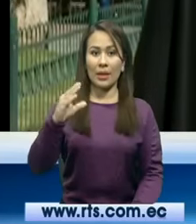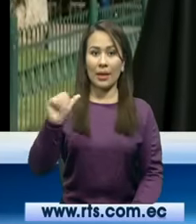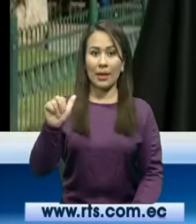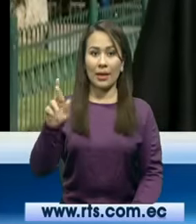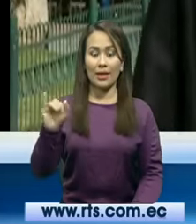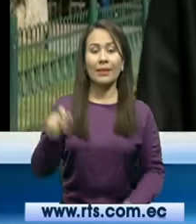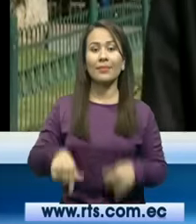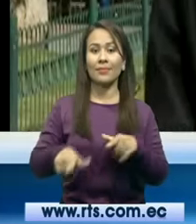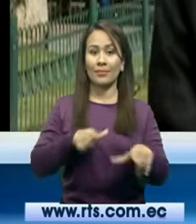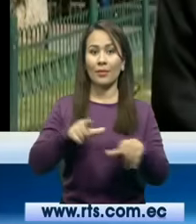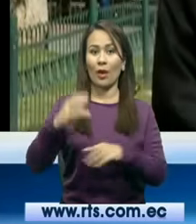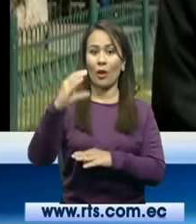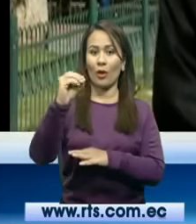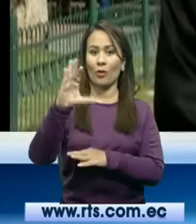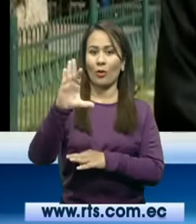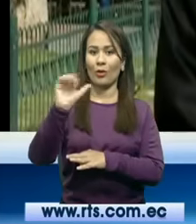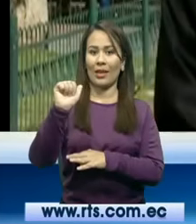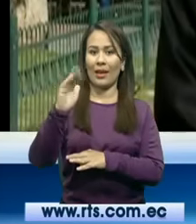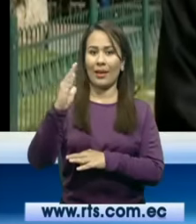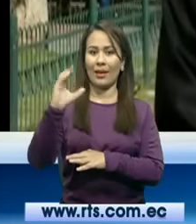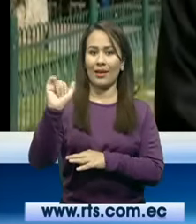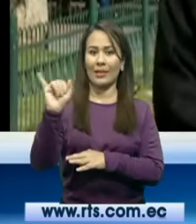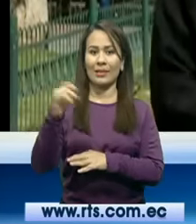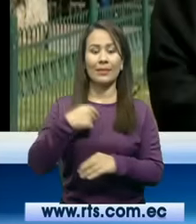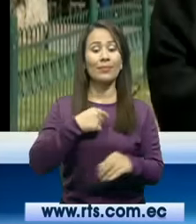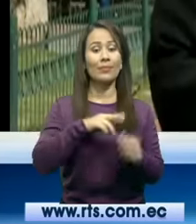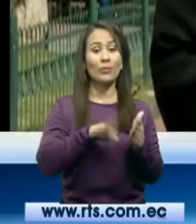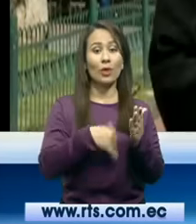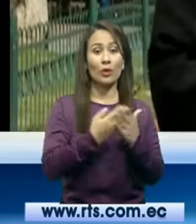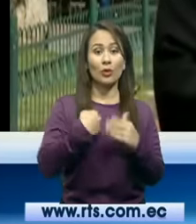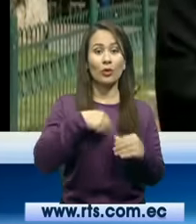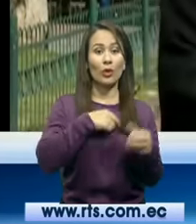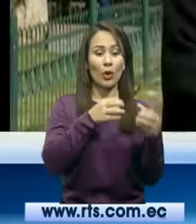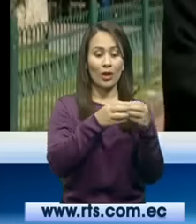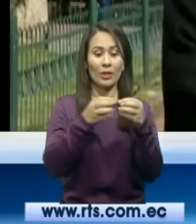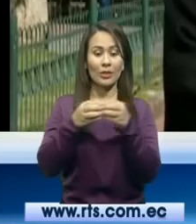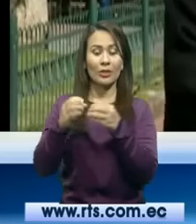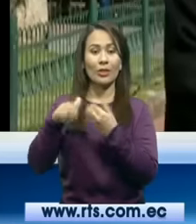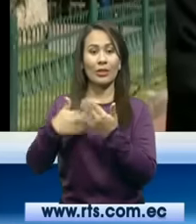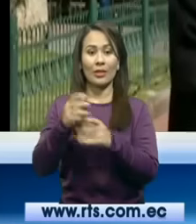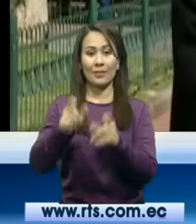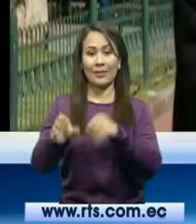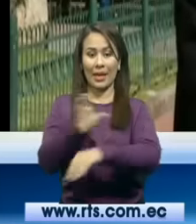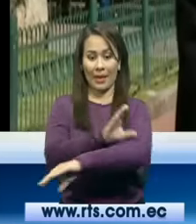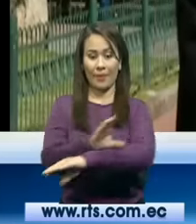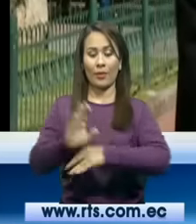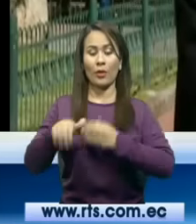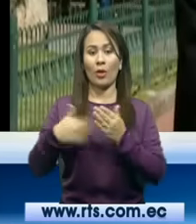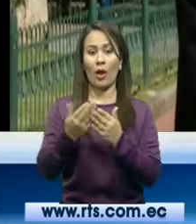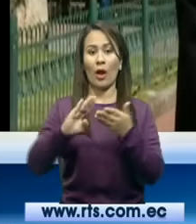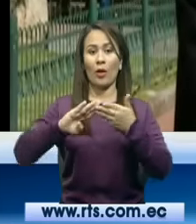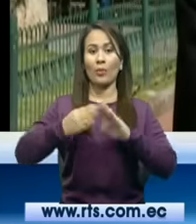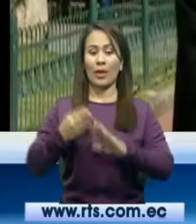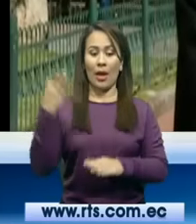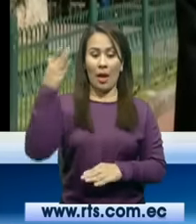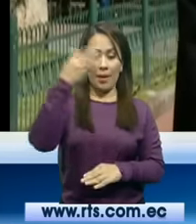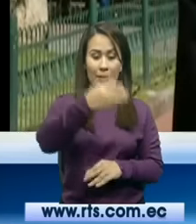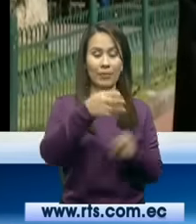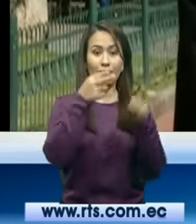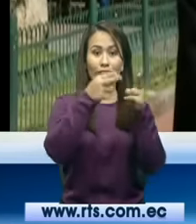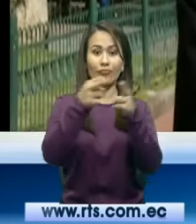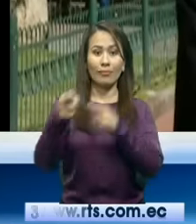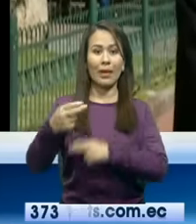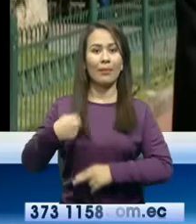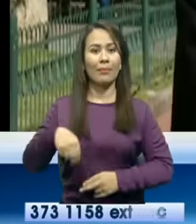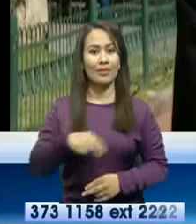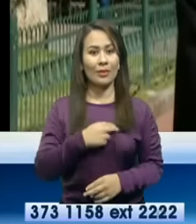aquí en Cotacachi, como unión de organizaciones campesinas de las comunidades que salen al cementerio, en realidad ha sido